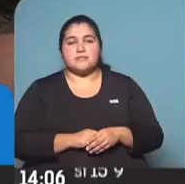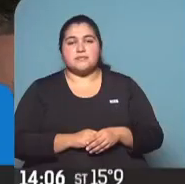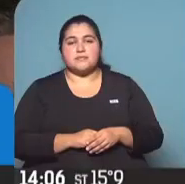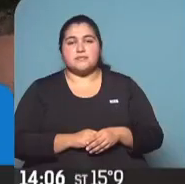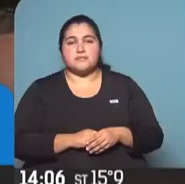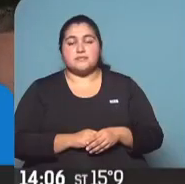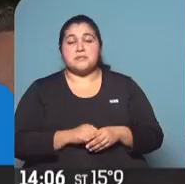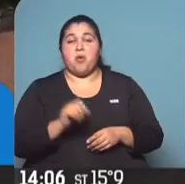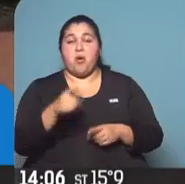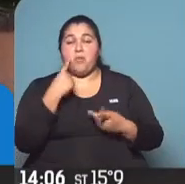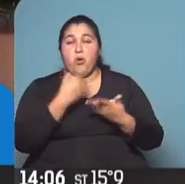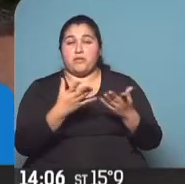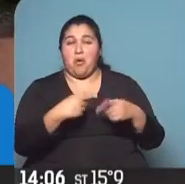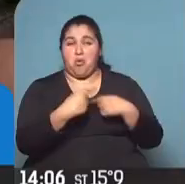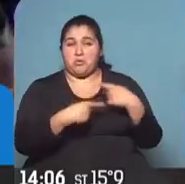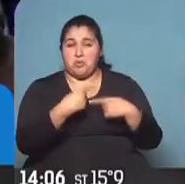a continuación